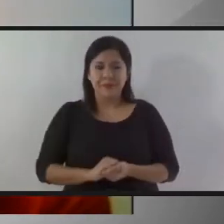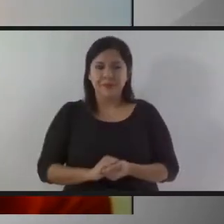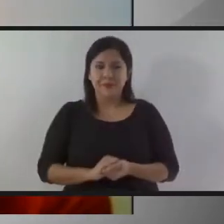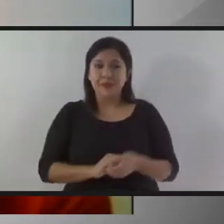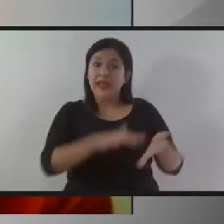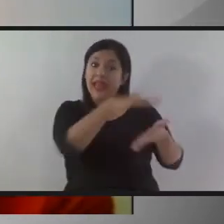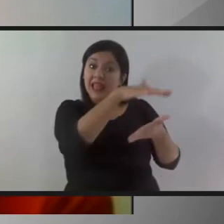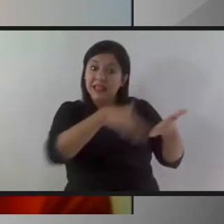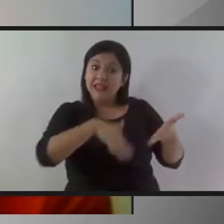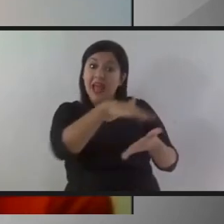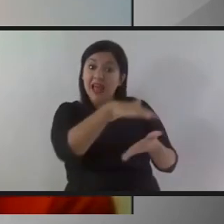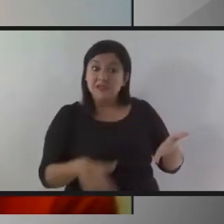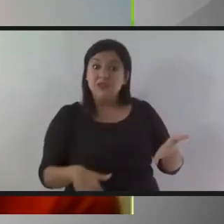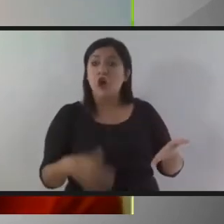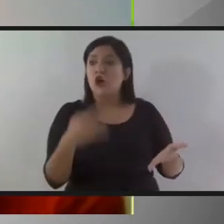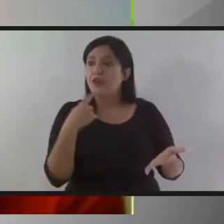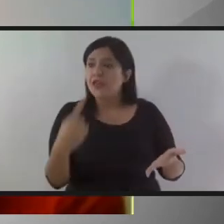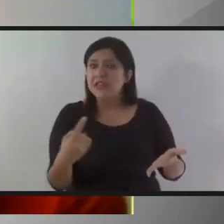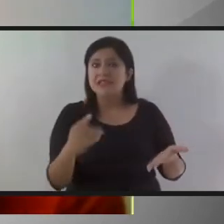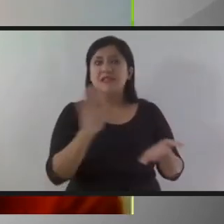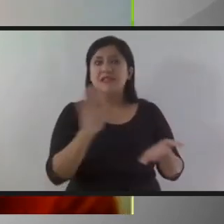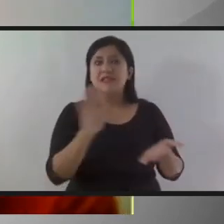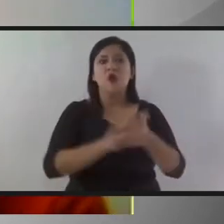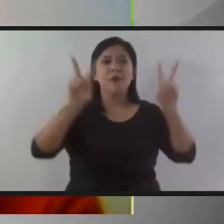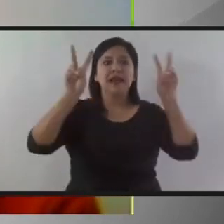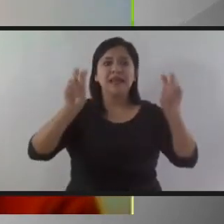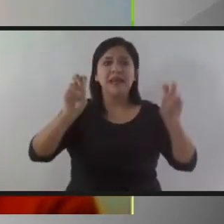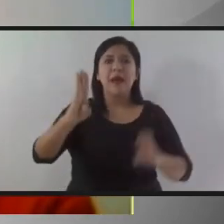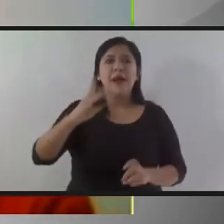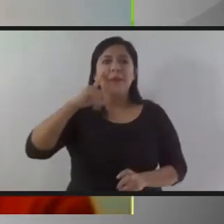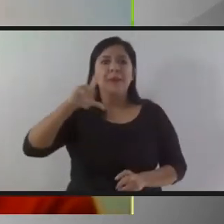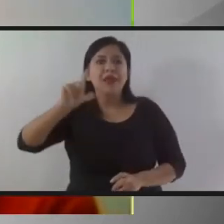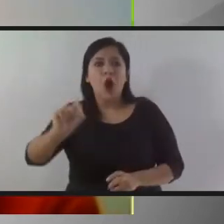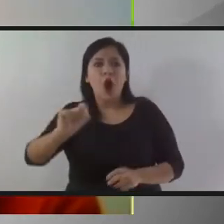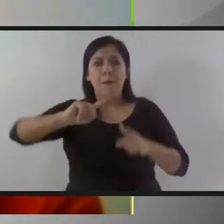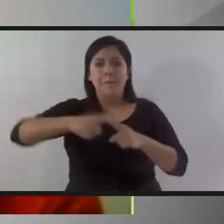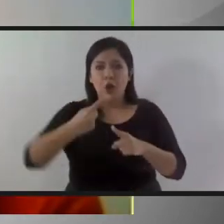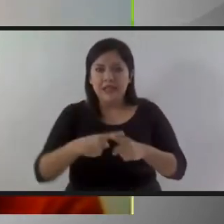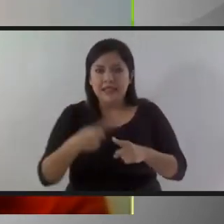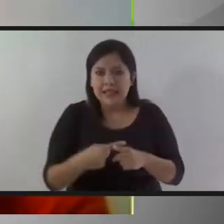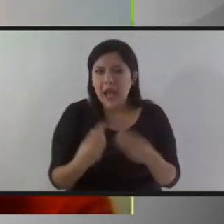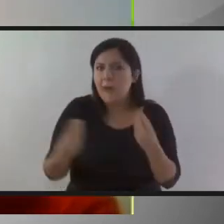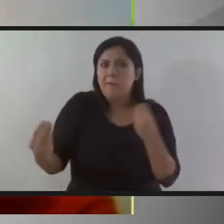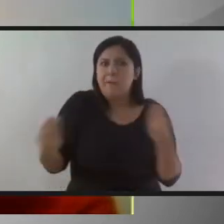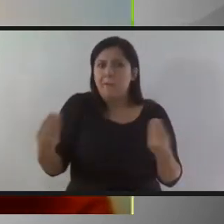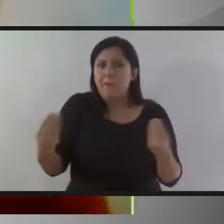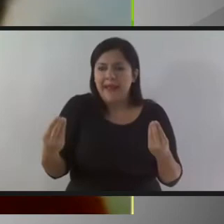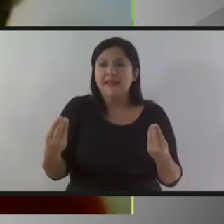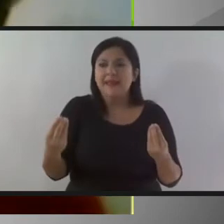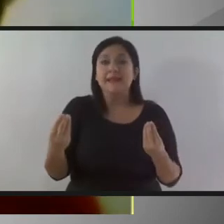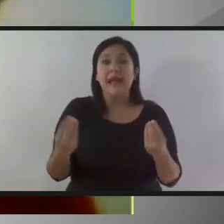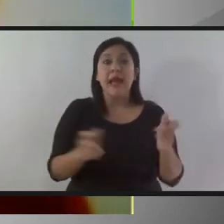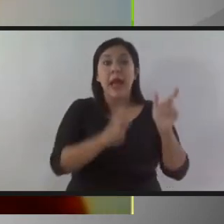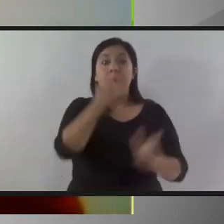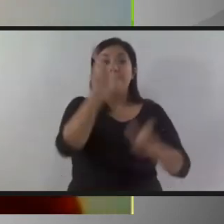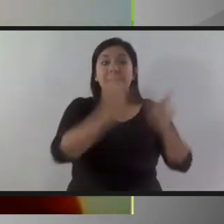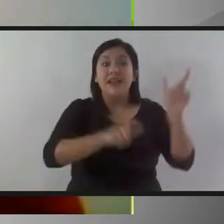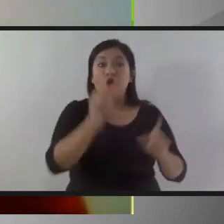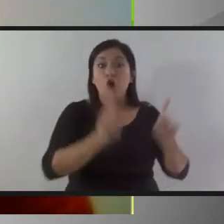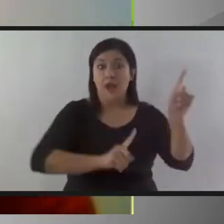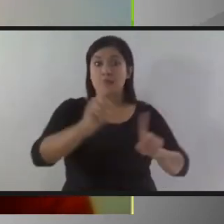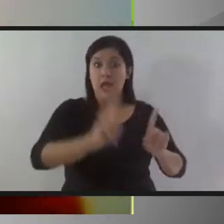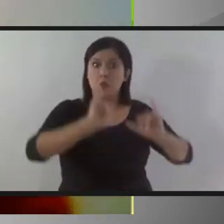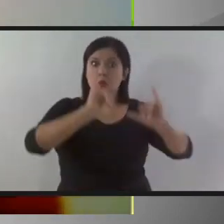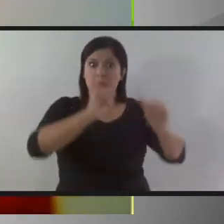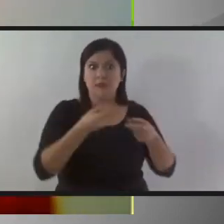El artículo abordaba el tema desde el concepto de la biopolítica, o sea, la idea de que se destinan más recursos para hacer vivir a